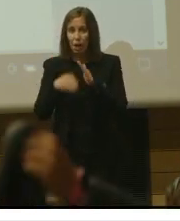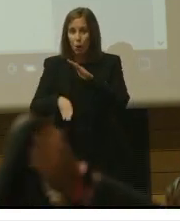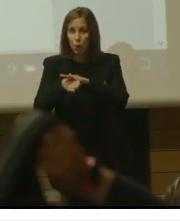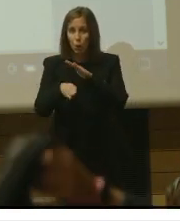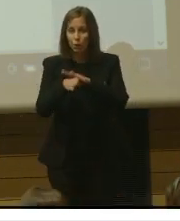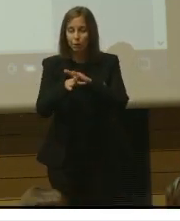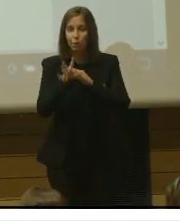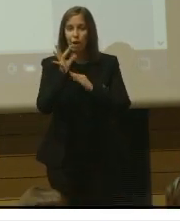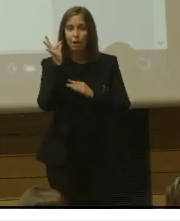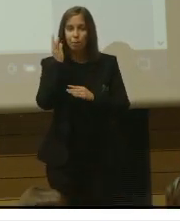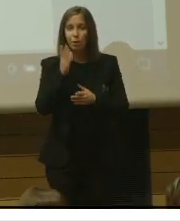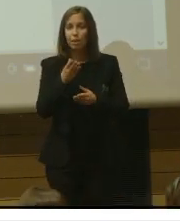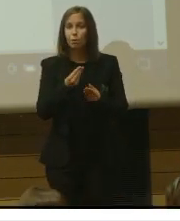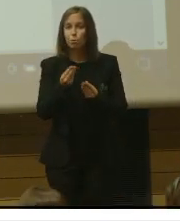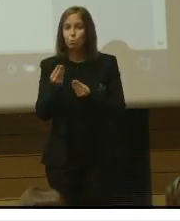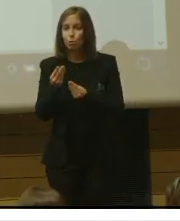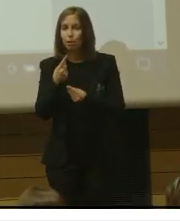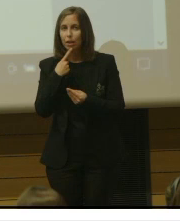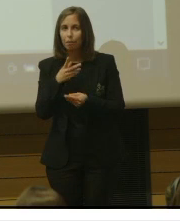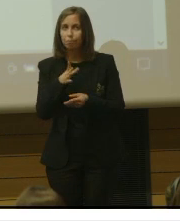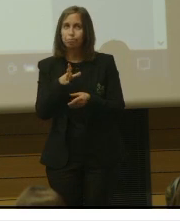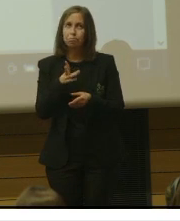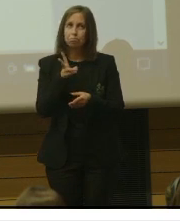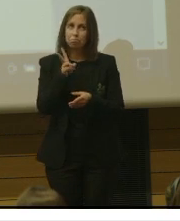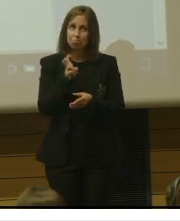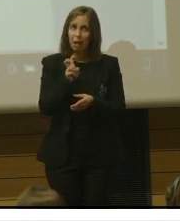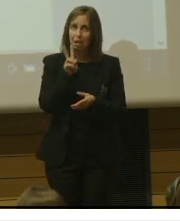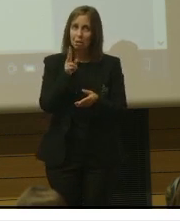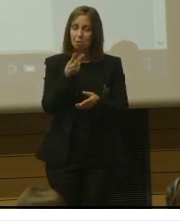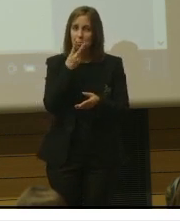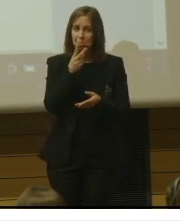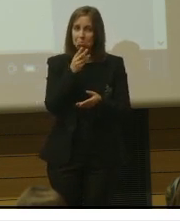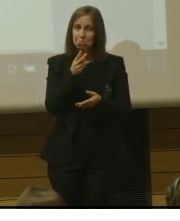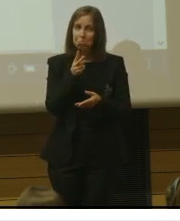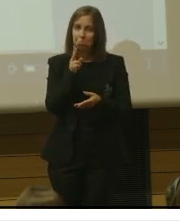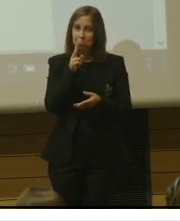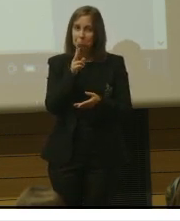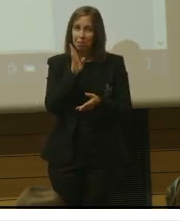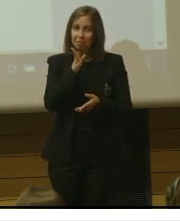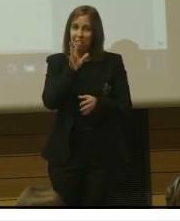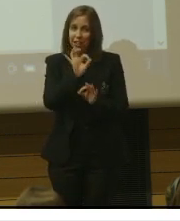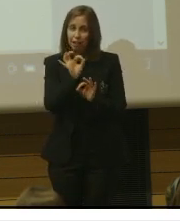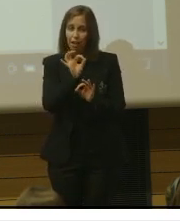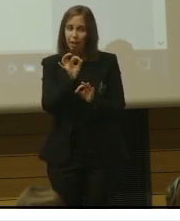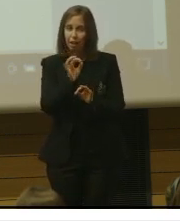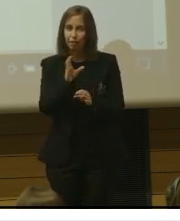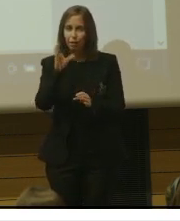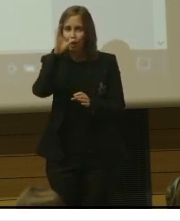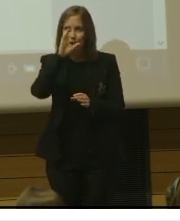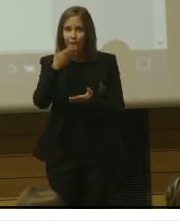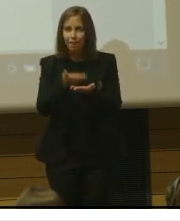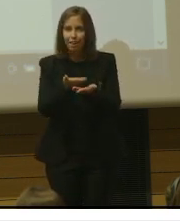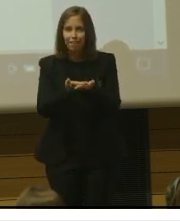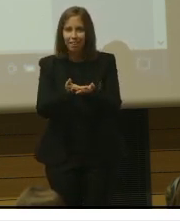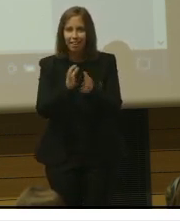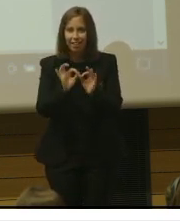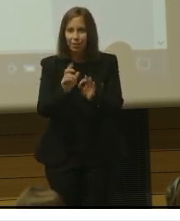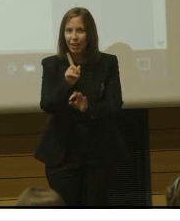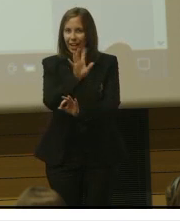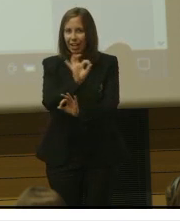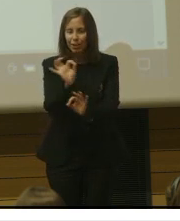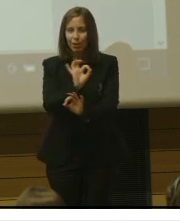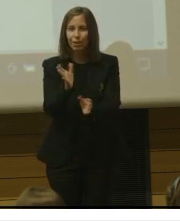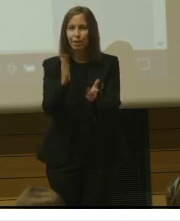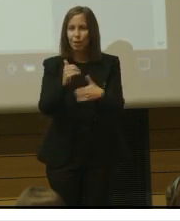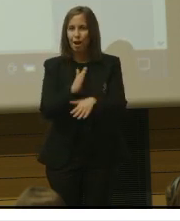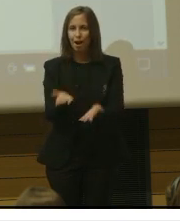embarazadas se autoconvencen también de esto, ¿no? De, bueno, a ver, por fumar 2 no pasa nada. No hay evidencia científica que soporte eso, no hay estudio que demuestre eso, lo que muestra